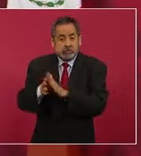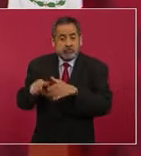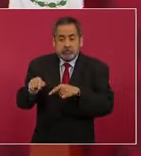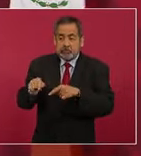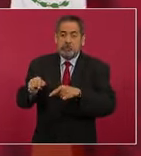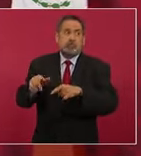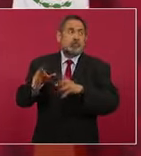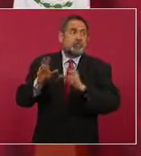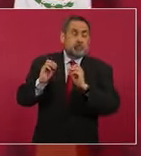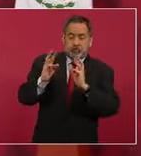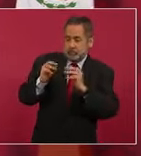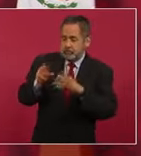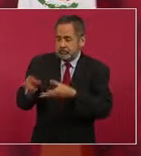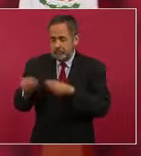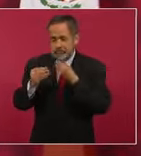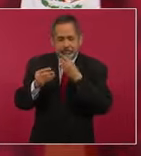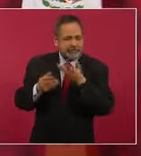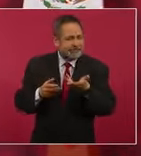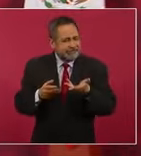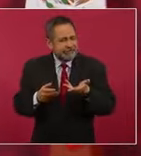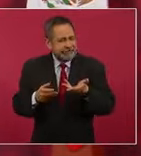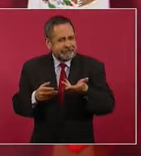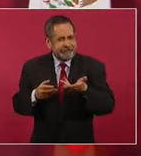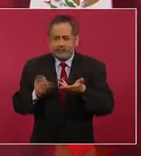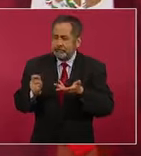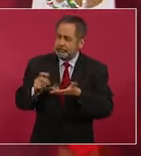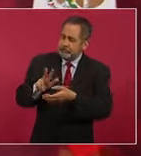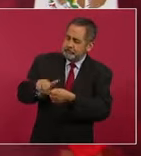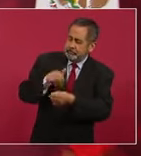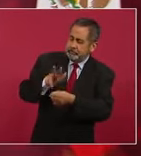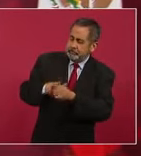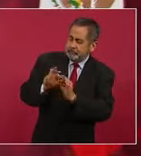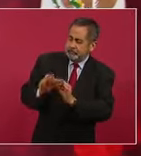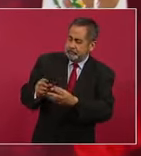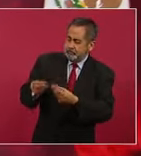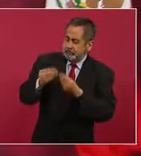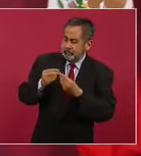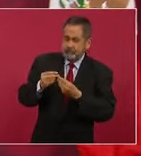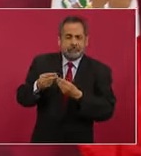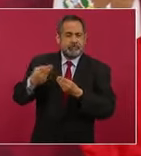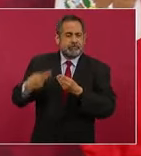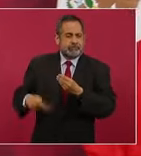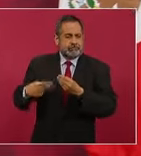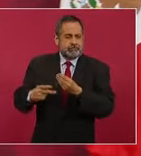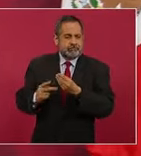Todo lo que tiene que ver con lo natural, con lo orgánico.